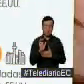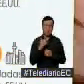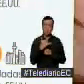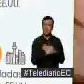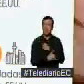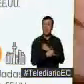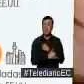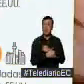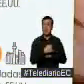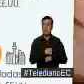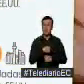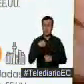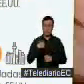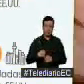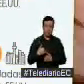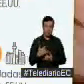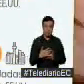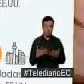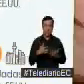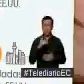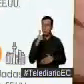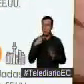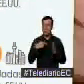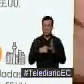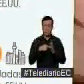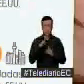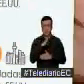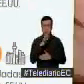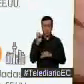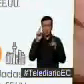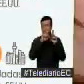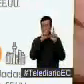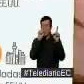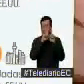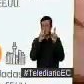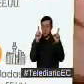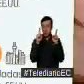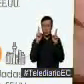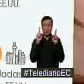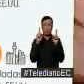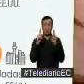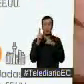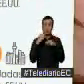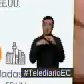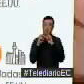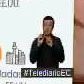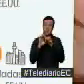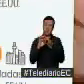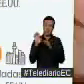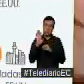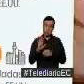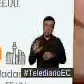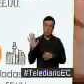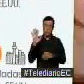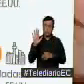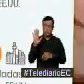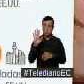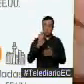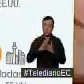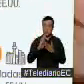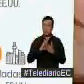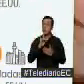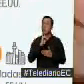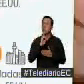China en la actualidad, y hay más de 1.400 empresas que están vinculadas con las actividades de exportación a la Unión Europea, perdón, a los Estados